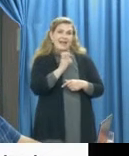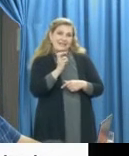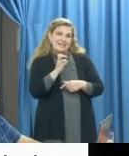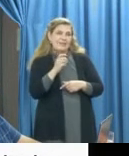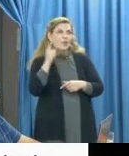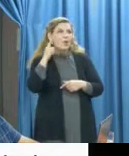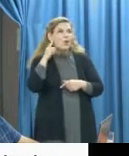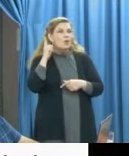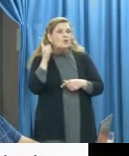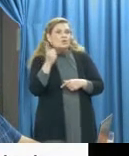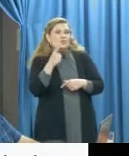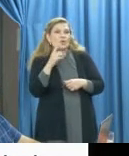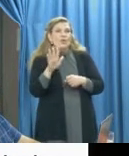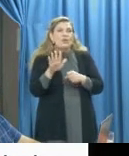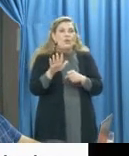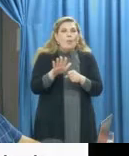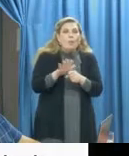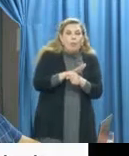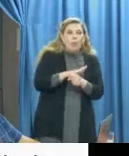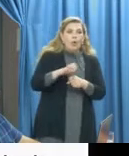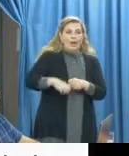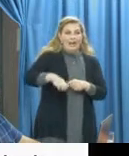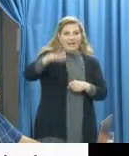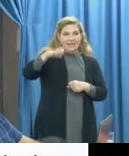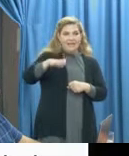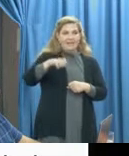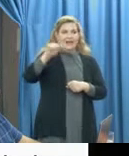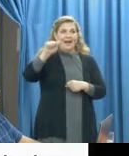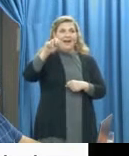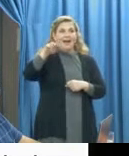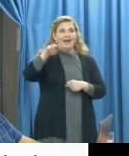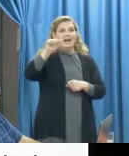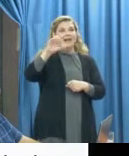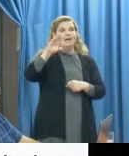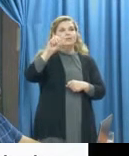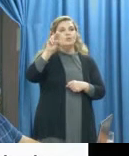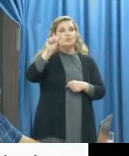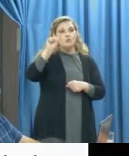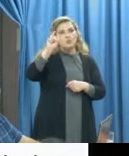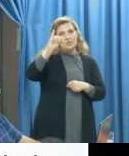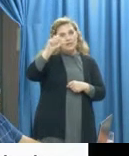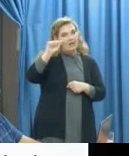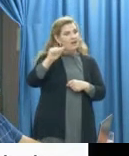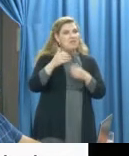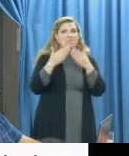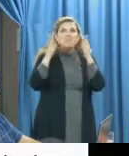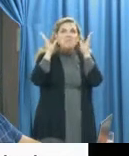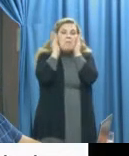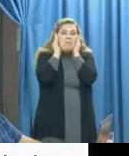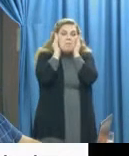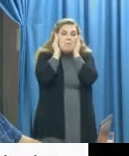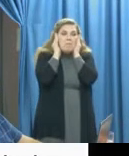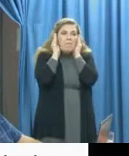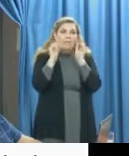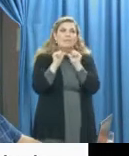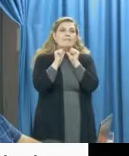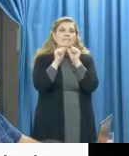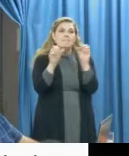edad, y anacusia cuando no se oye absolutamente nada.